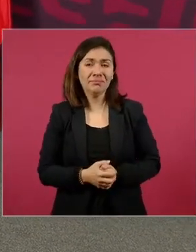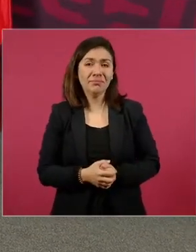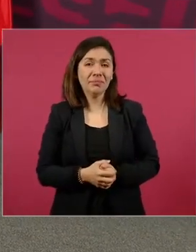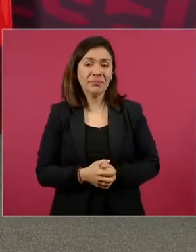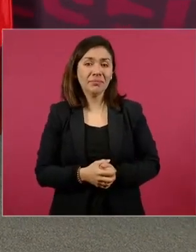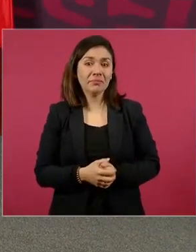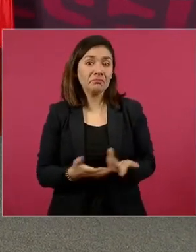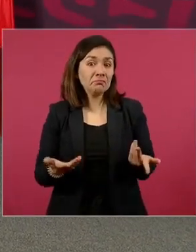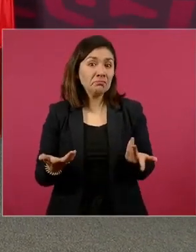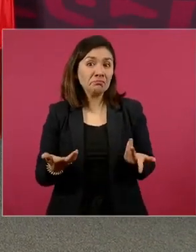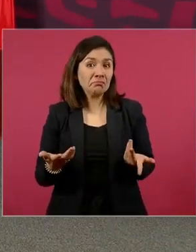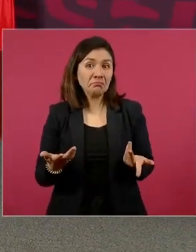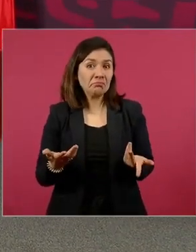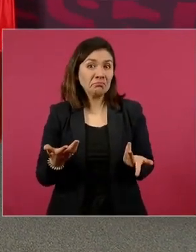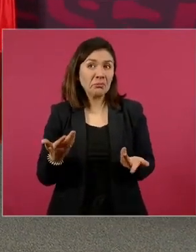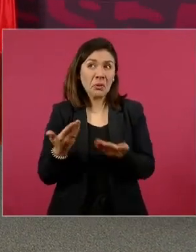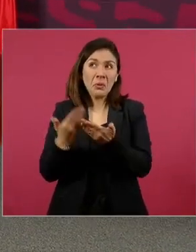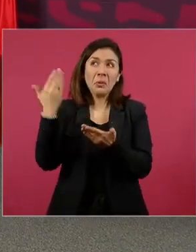Llevan como